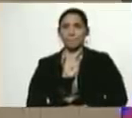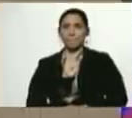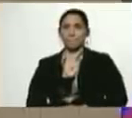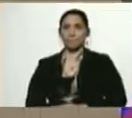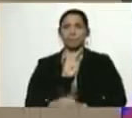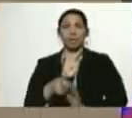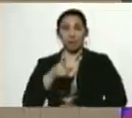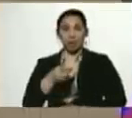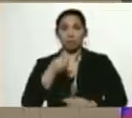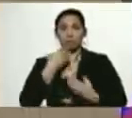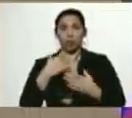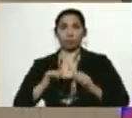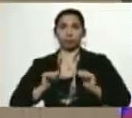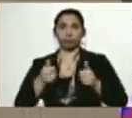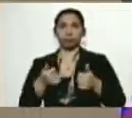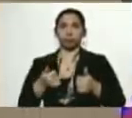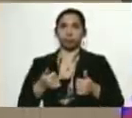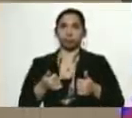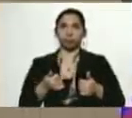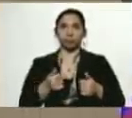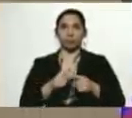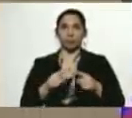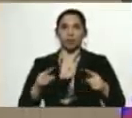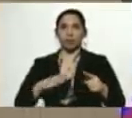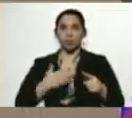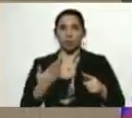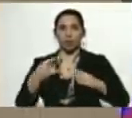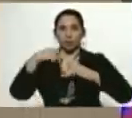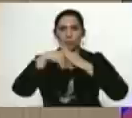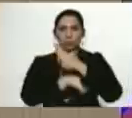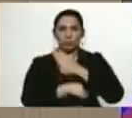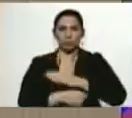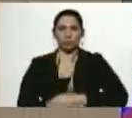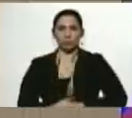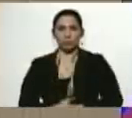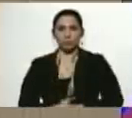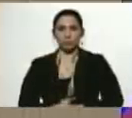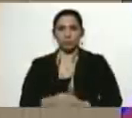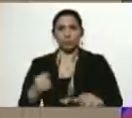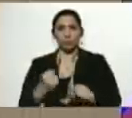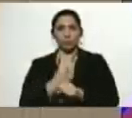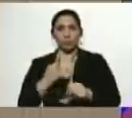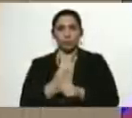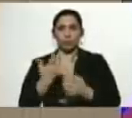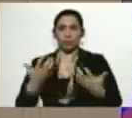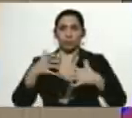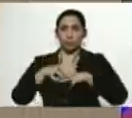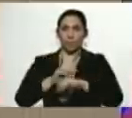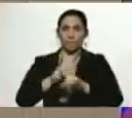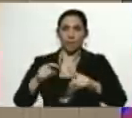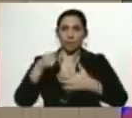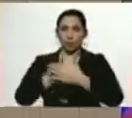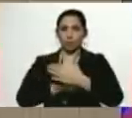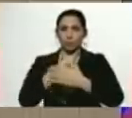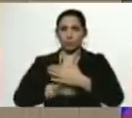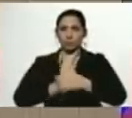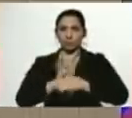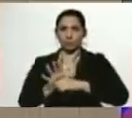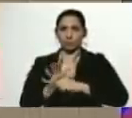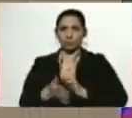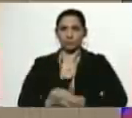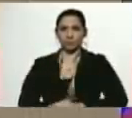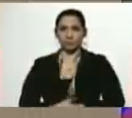un buen comienzo para que podamos profundizar el trabajo conjunto para combatir el